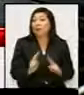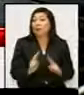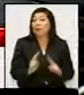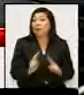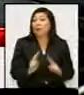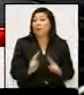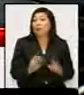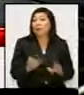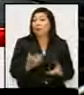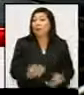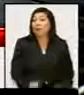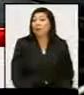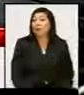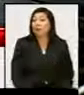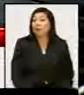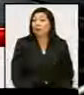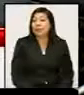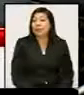cifras de